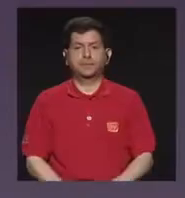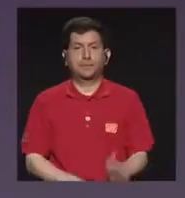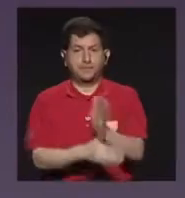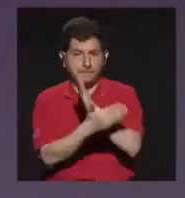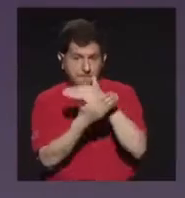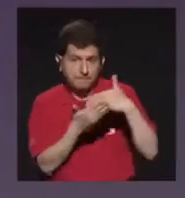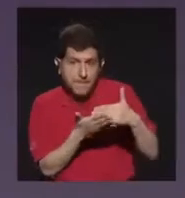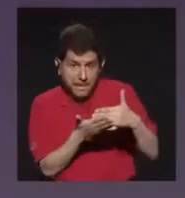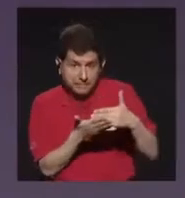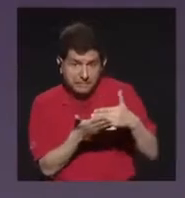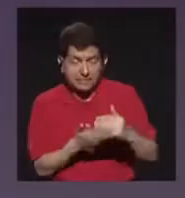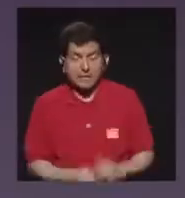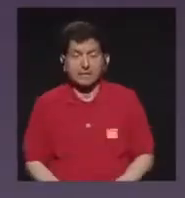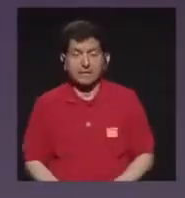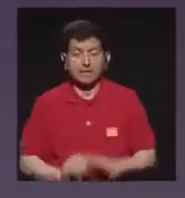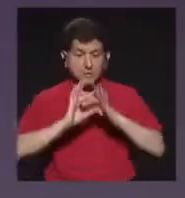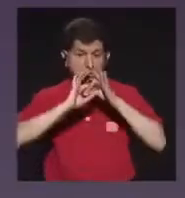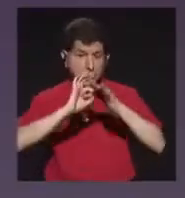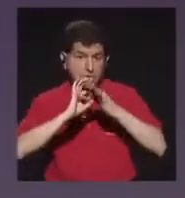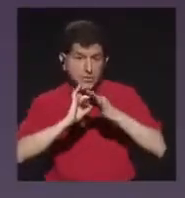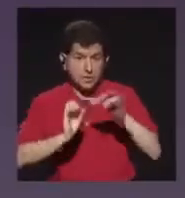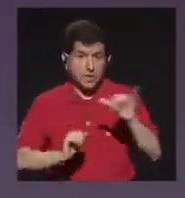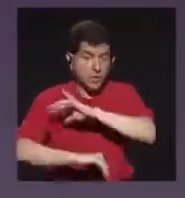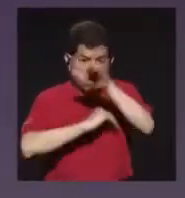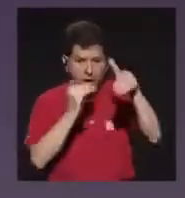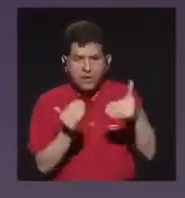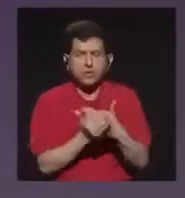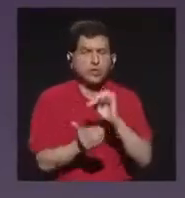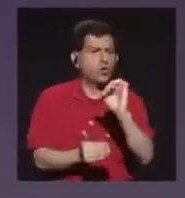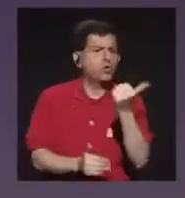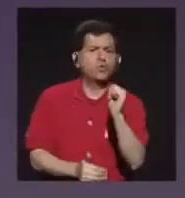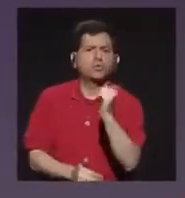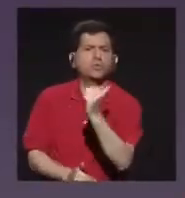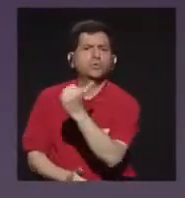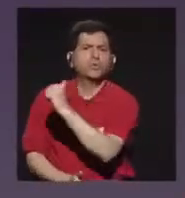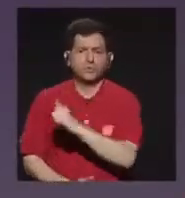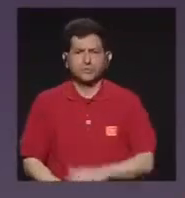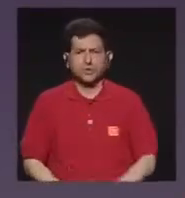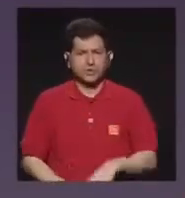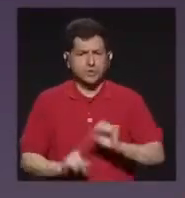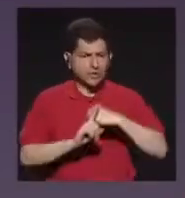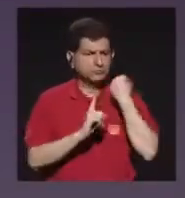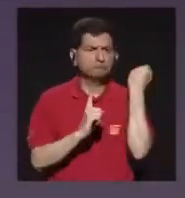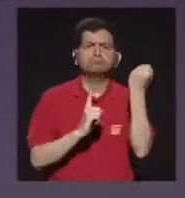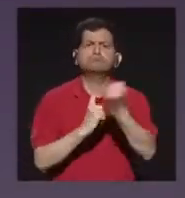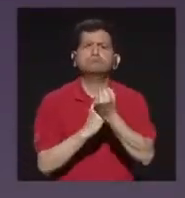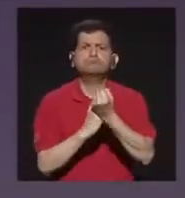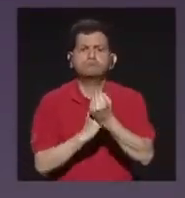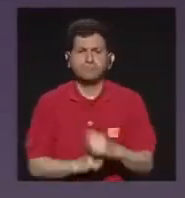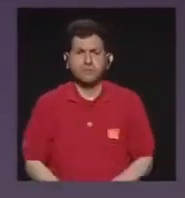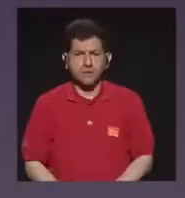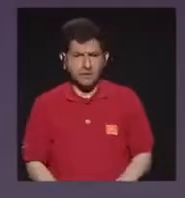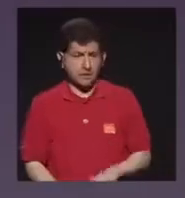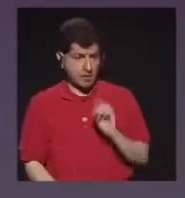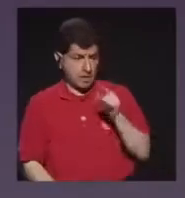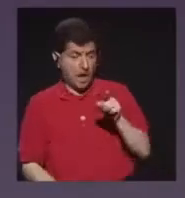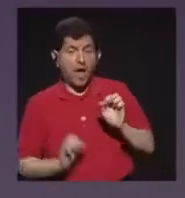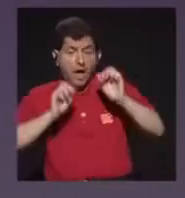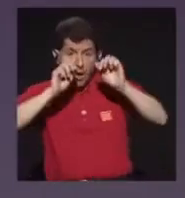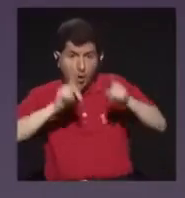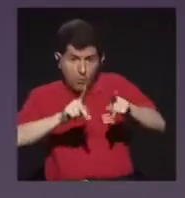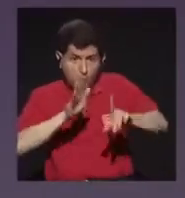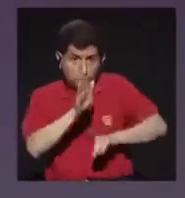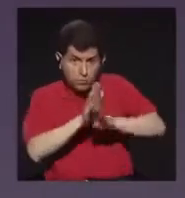parte de que la sexualidad, así como todos los demás factores que permiten